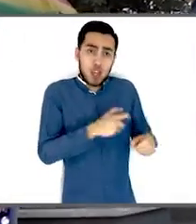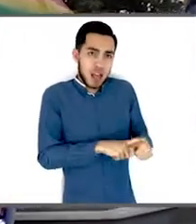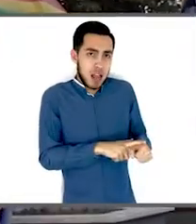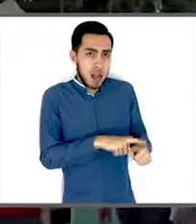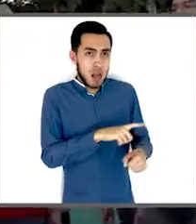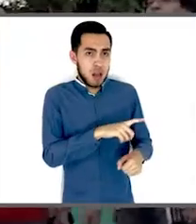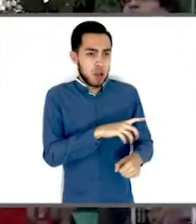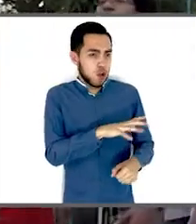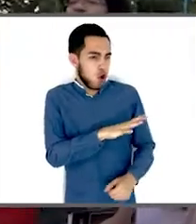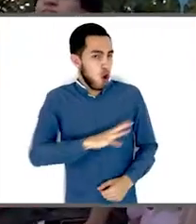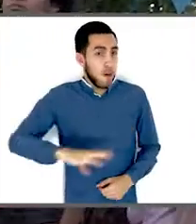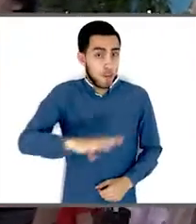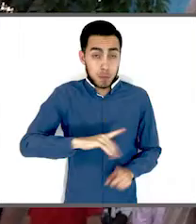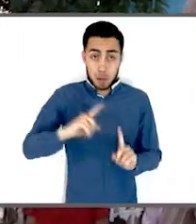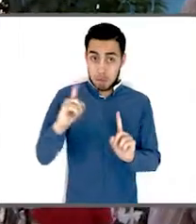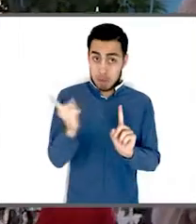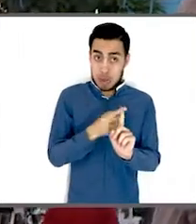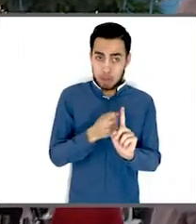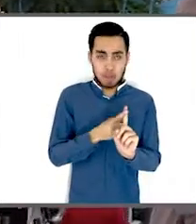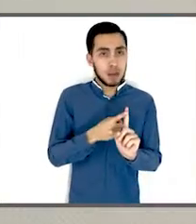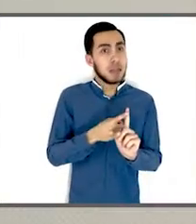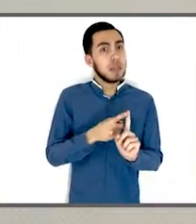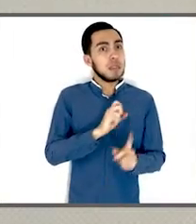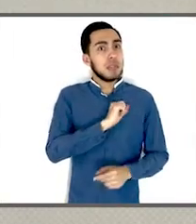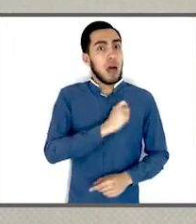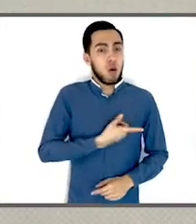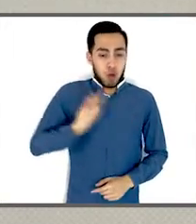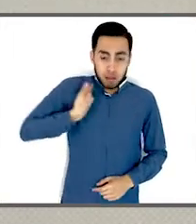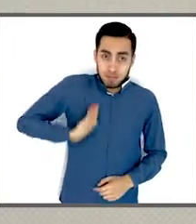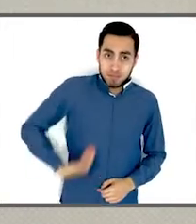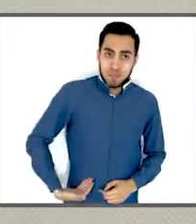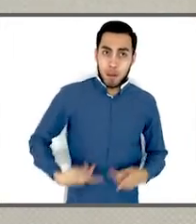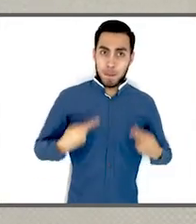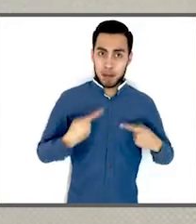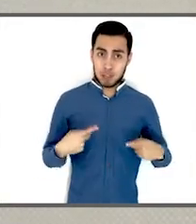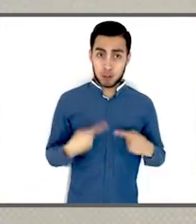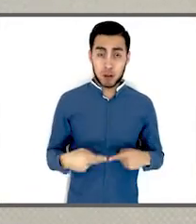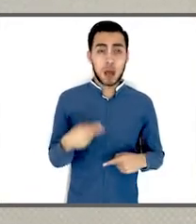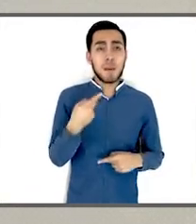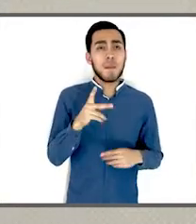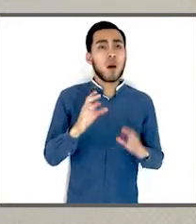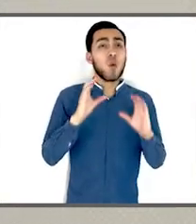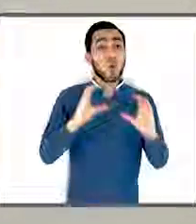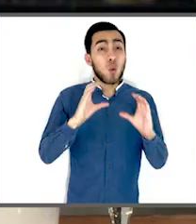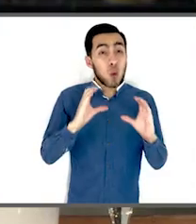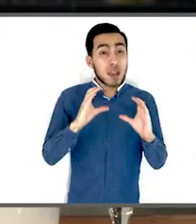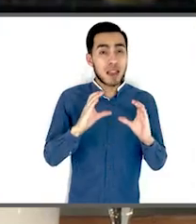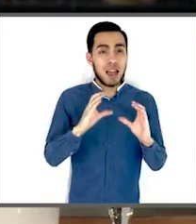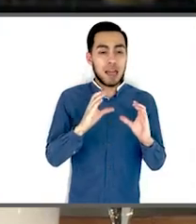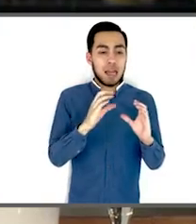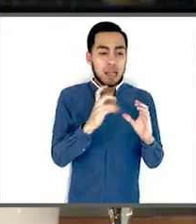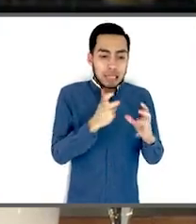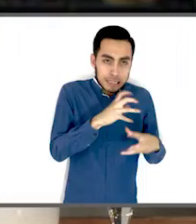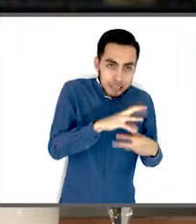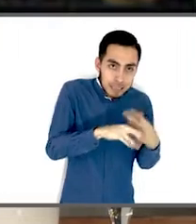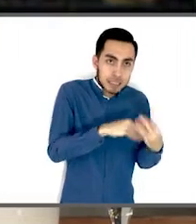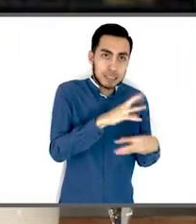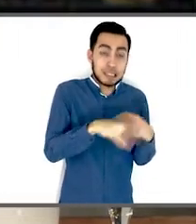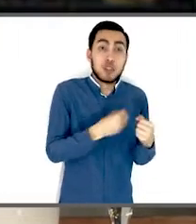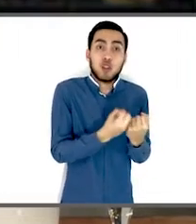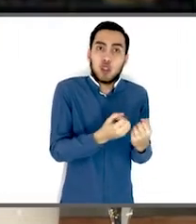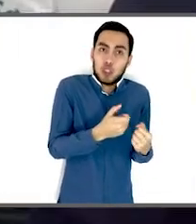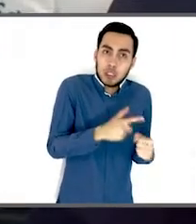los empresarios, la sociedad en general. Primero es la salud y la vida de las personas, pero sin descuidar la